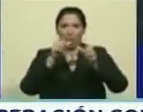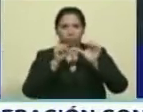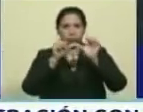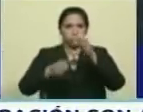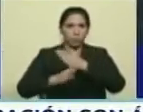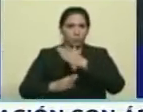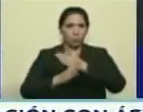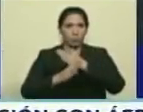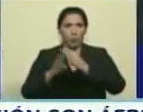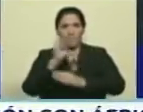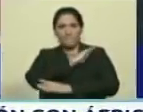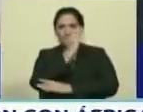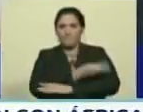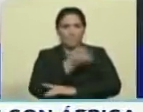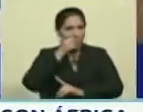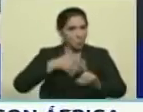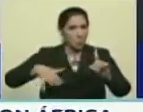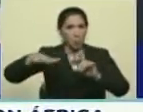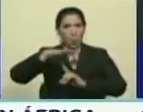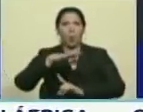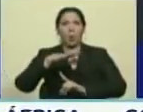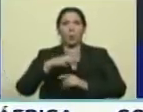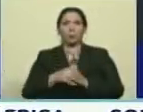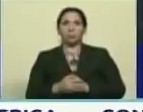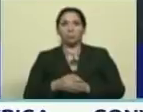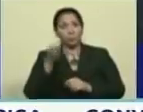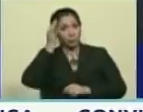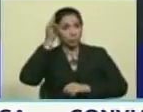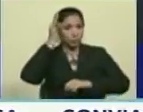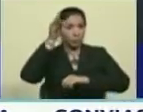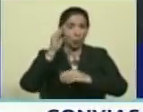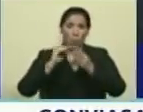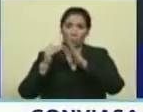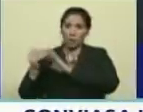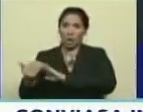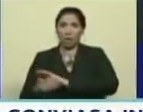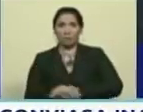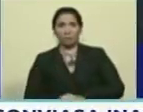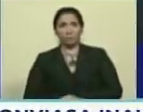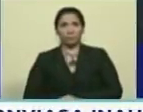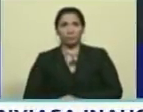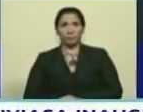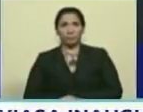poderes locales, en el poder popular, en los consejos comunales.